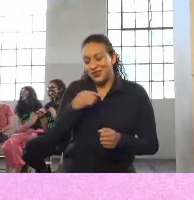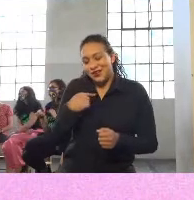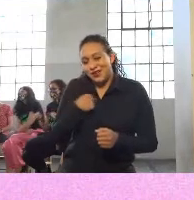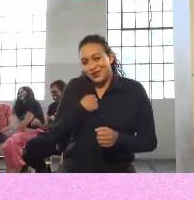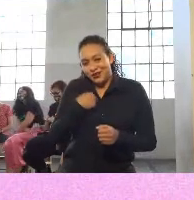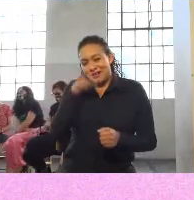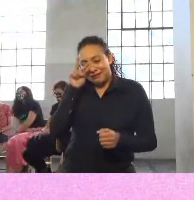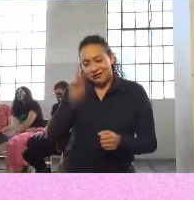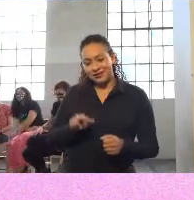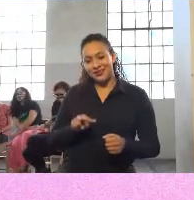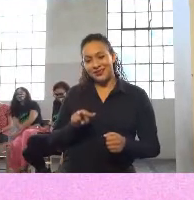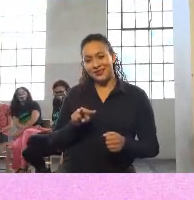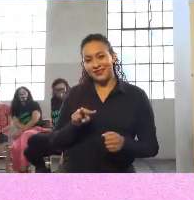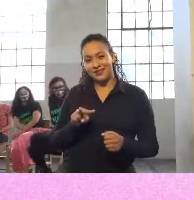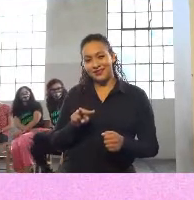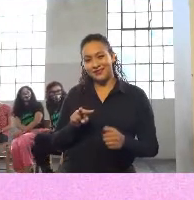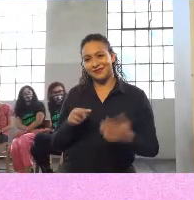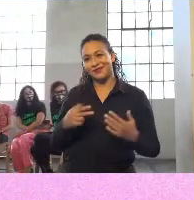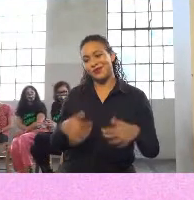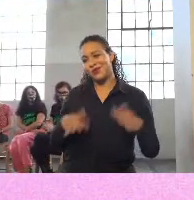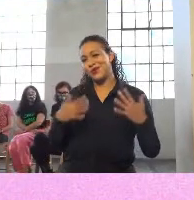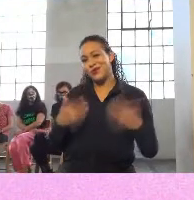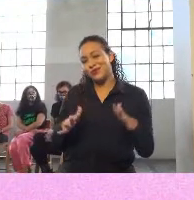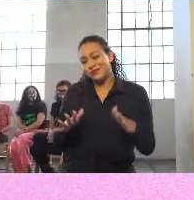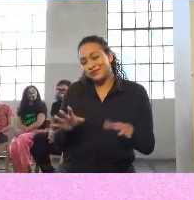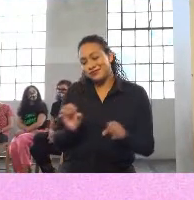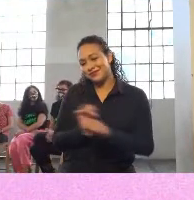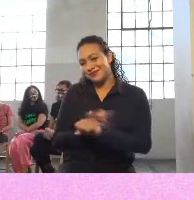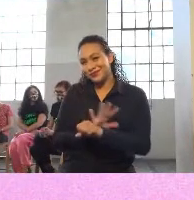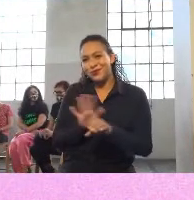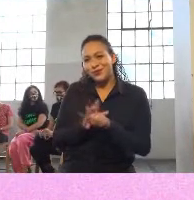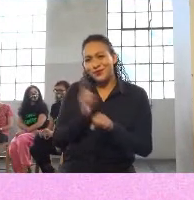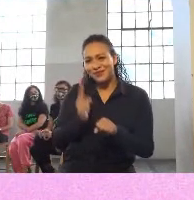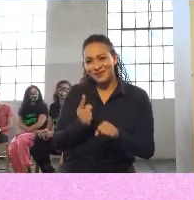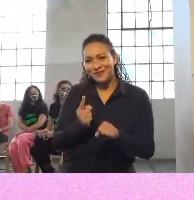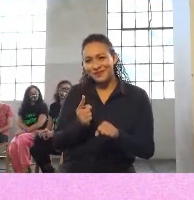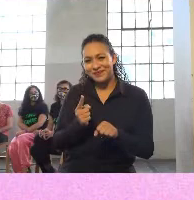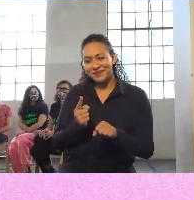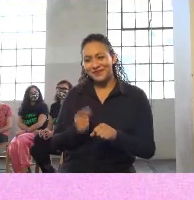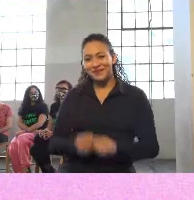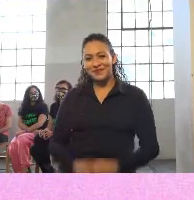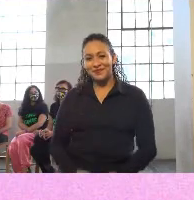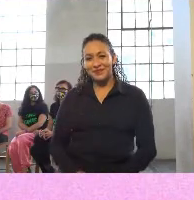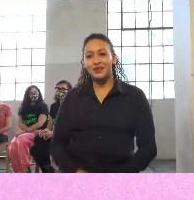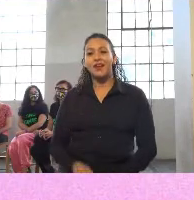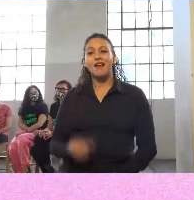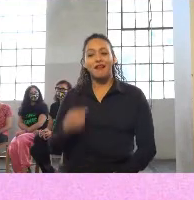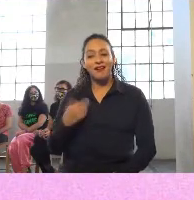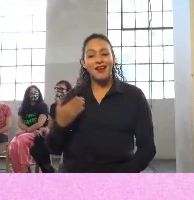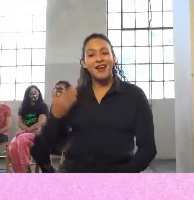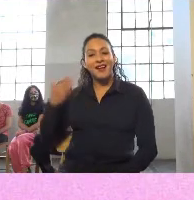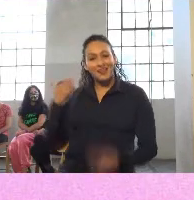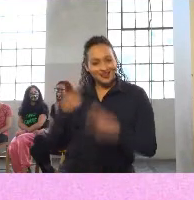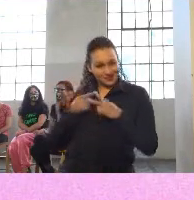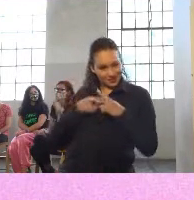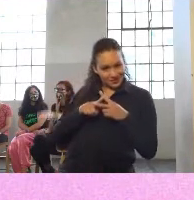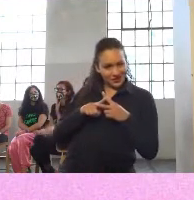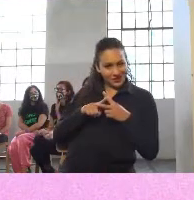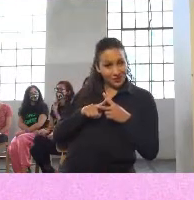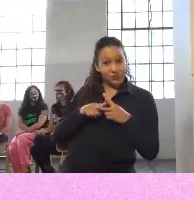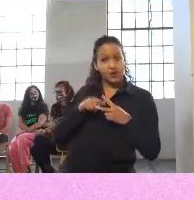mí me fue un índice fundamental de que lo que inició en los terrenos del